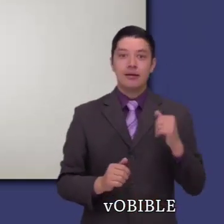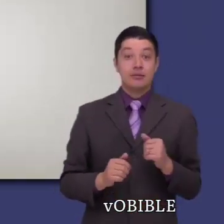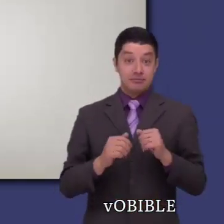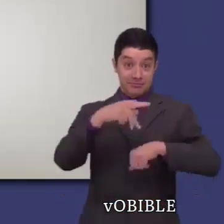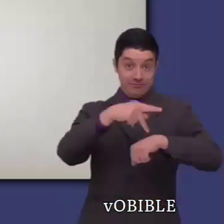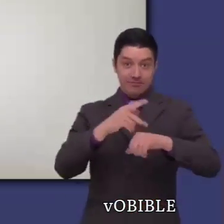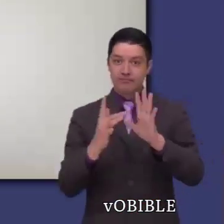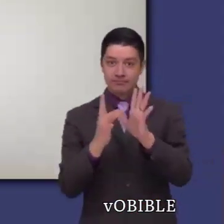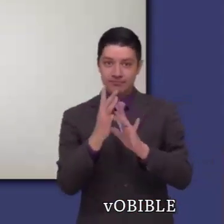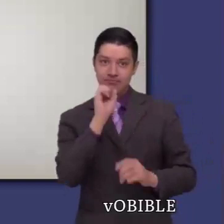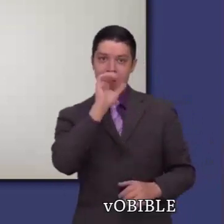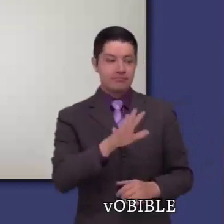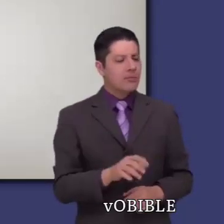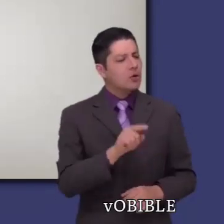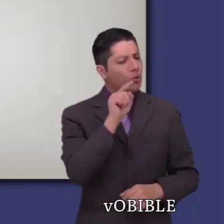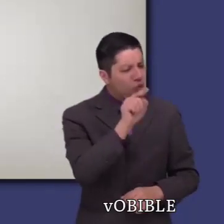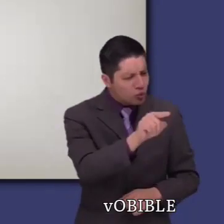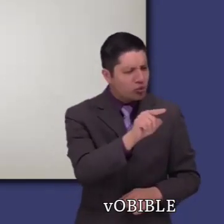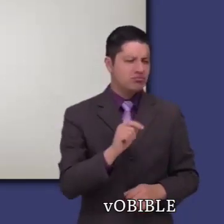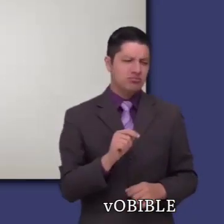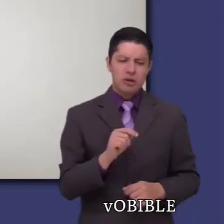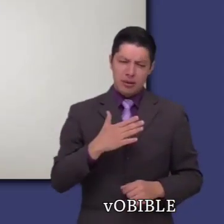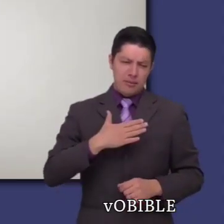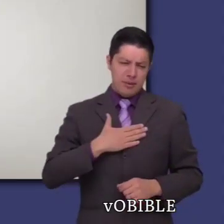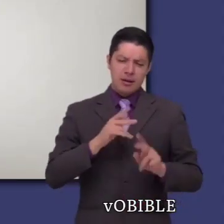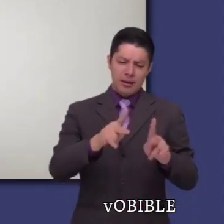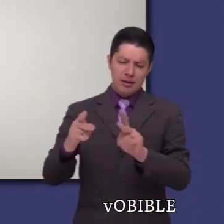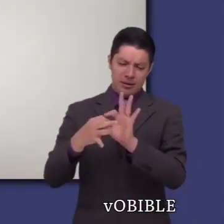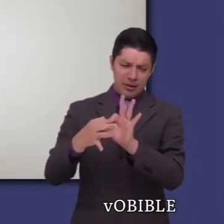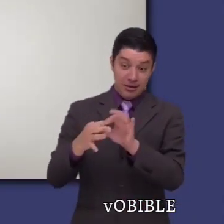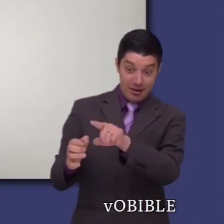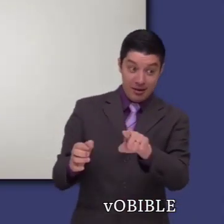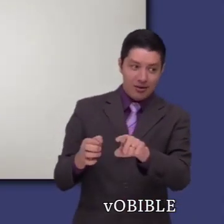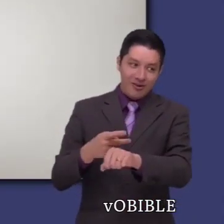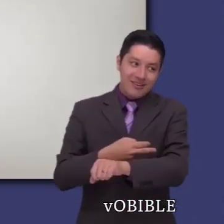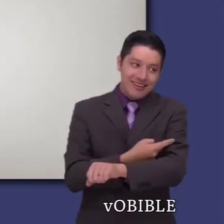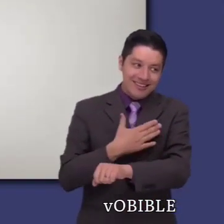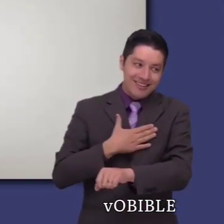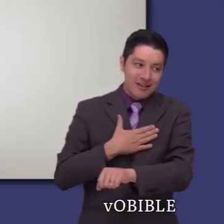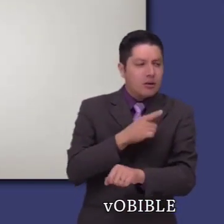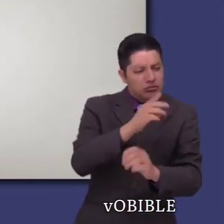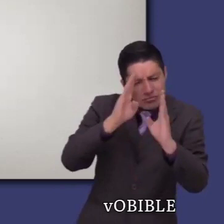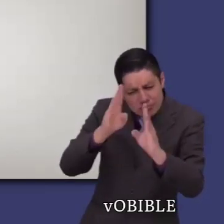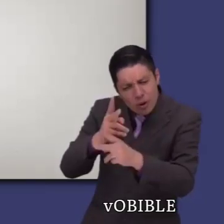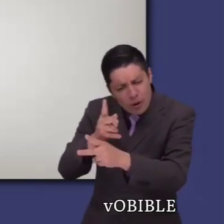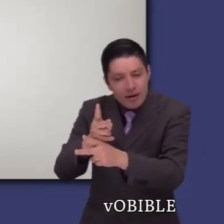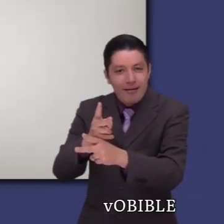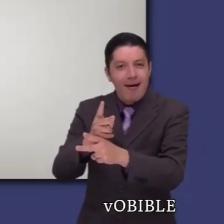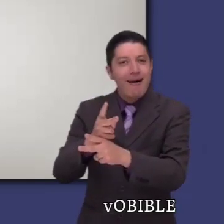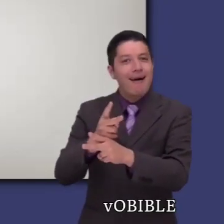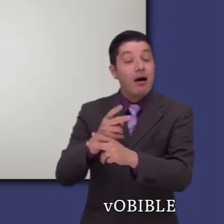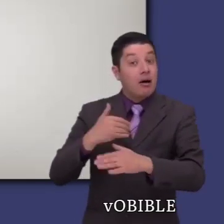sabía? Cuando Pedro escribió su segunda carta, sabía que iba a morir pronto. Pero en vez de